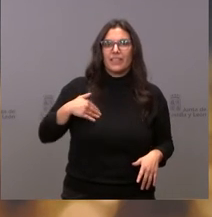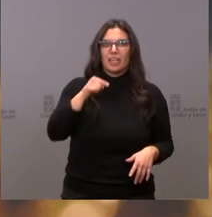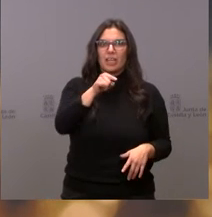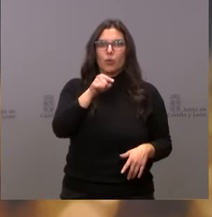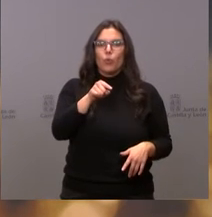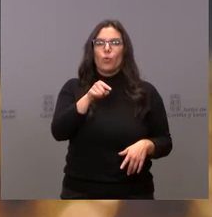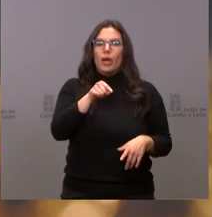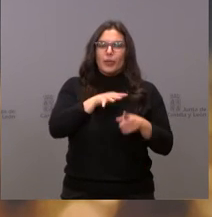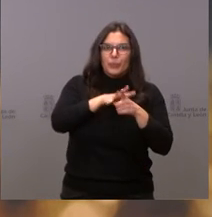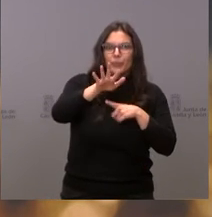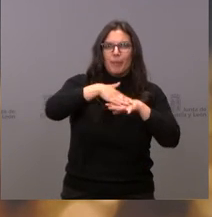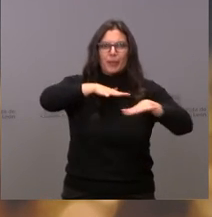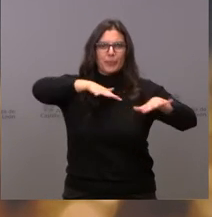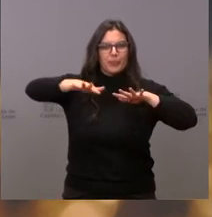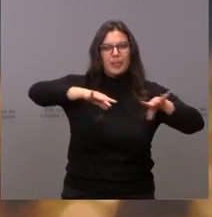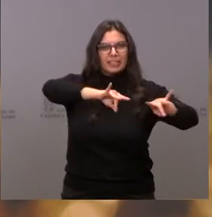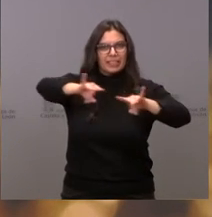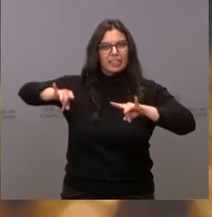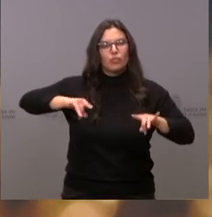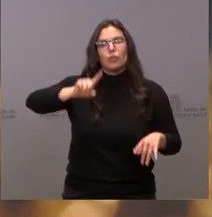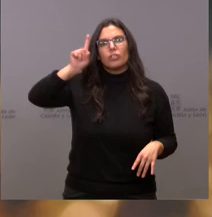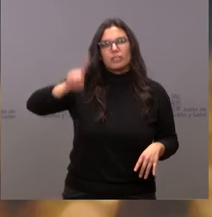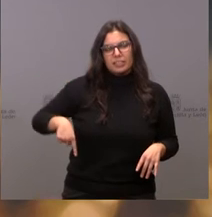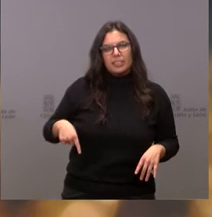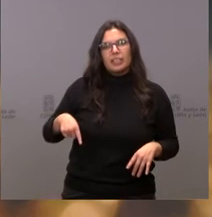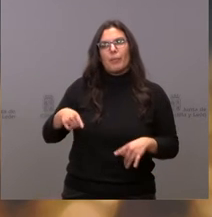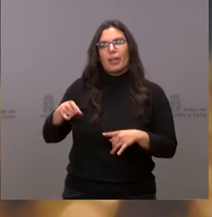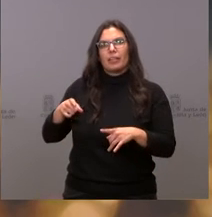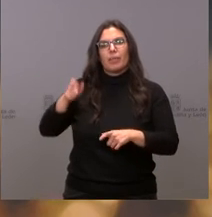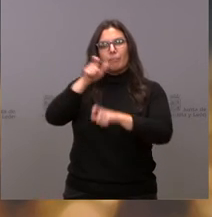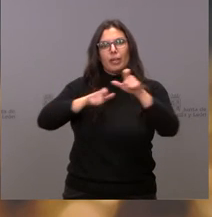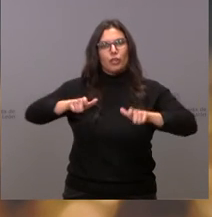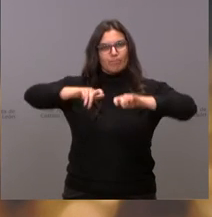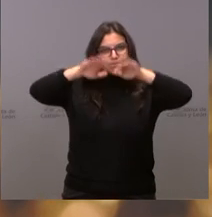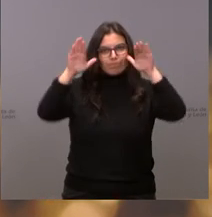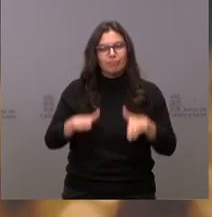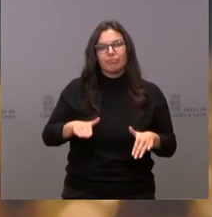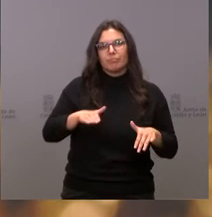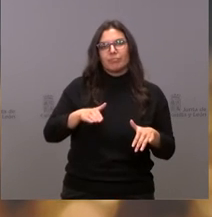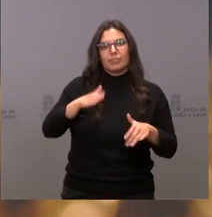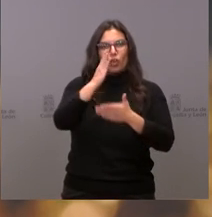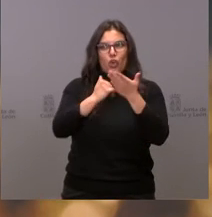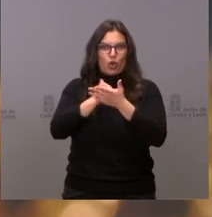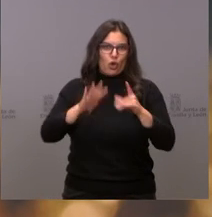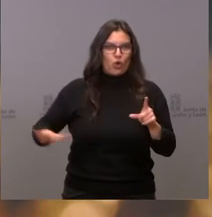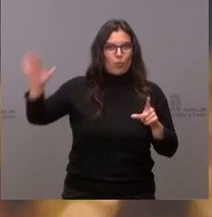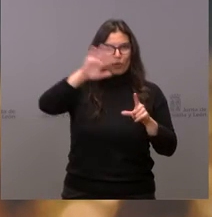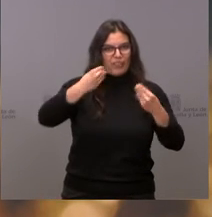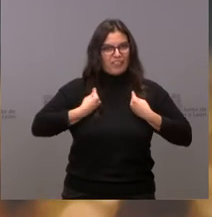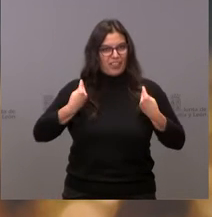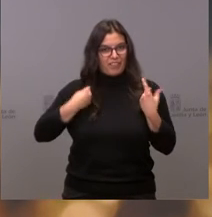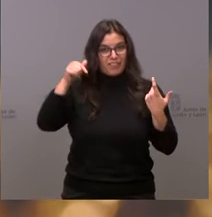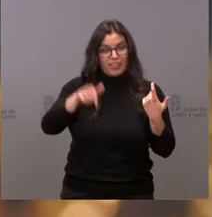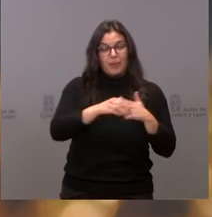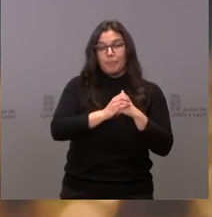dinamización territorial y también de fijación de población en toda la comunidad autónoma el